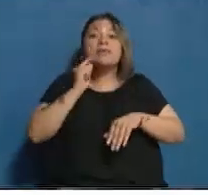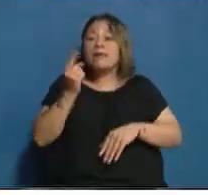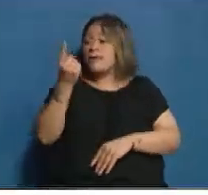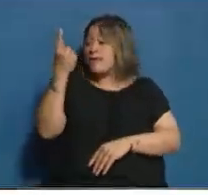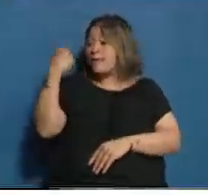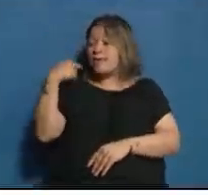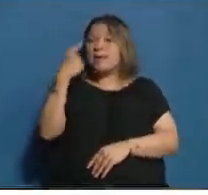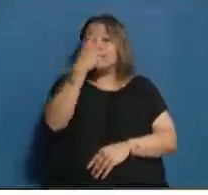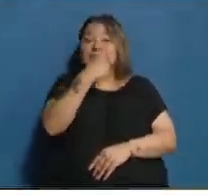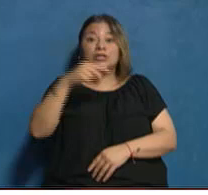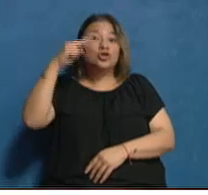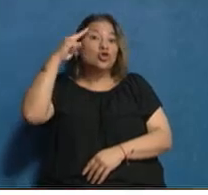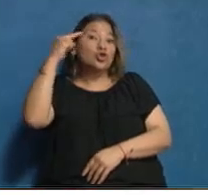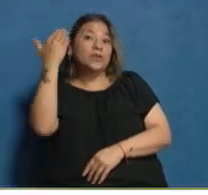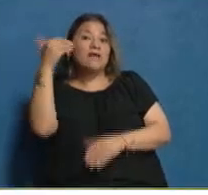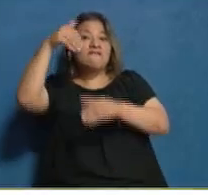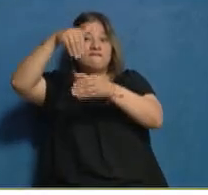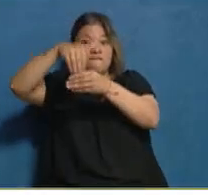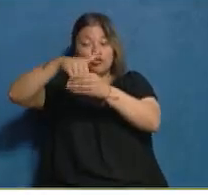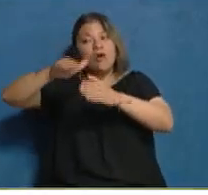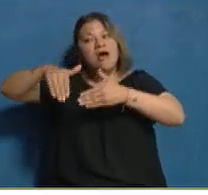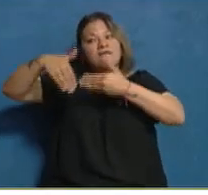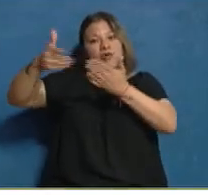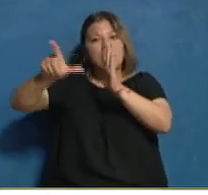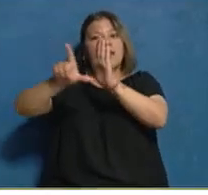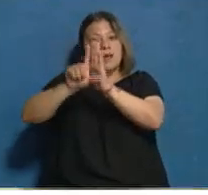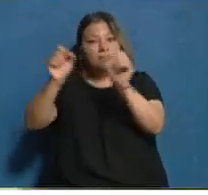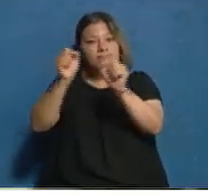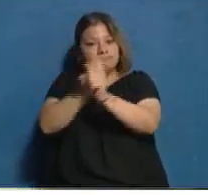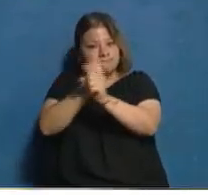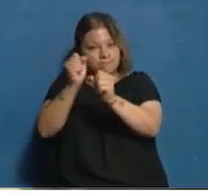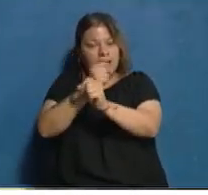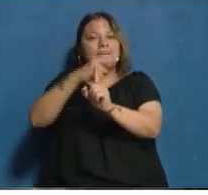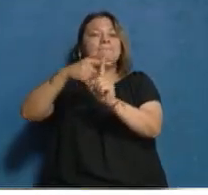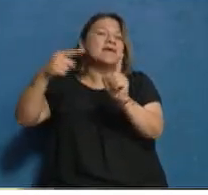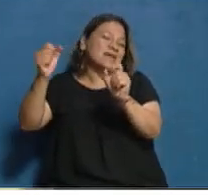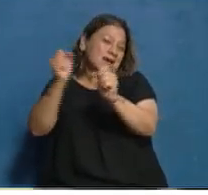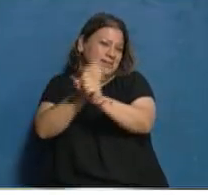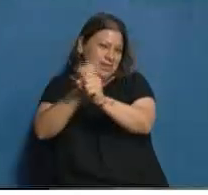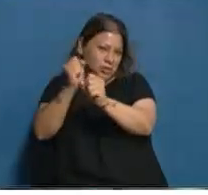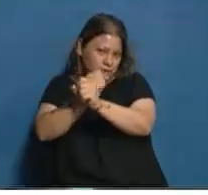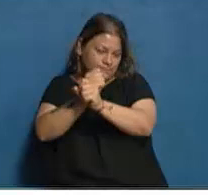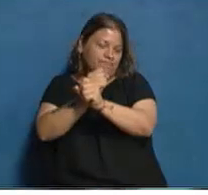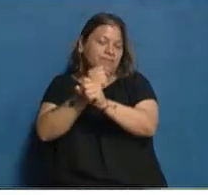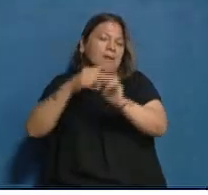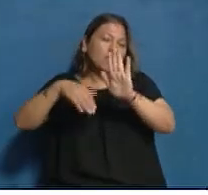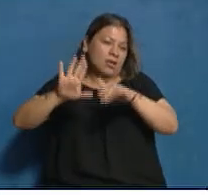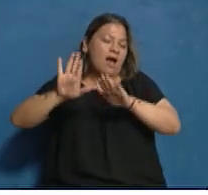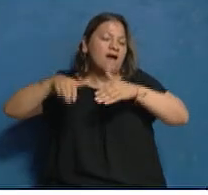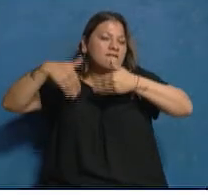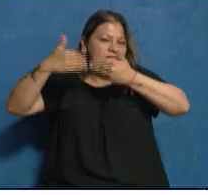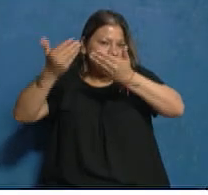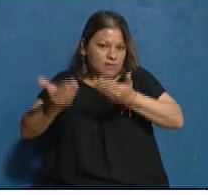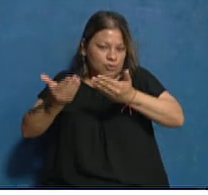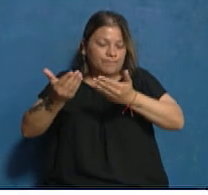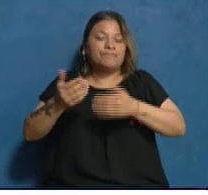decíamos 195 votos a favor en la Cámara de Diputados, lo que dio una media sanción por una amplia mayoría. Como bien decías